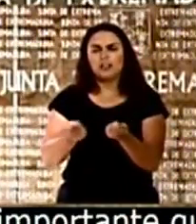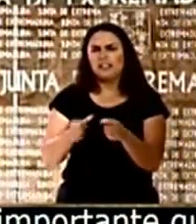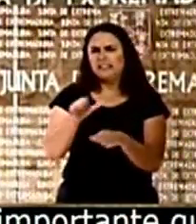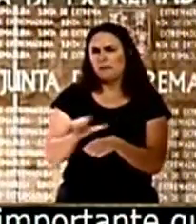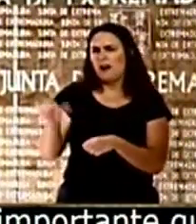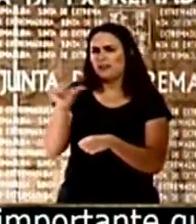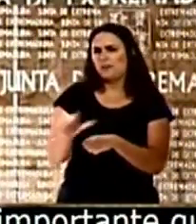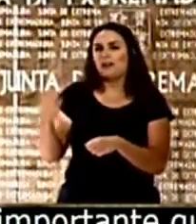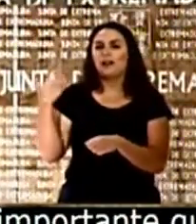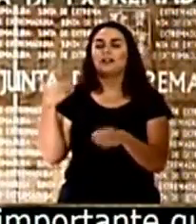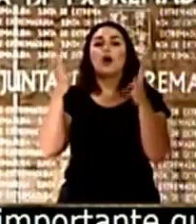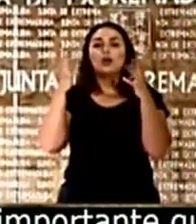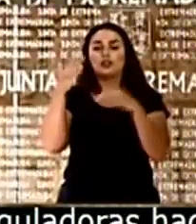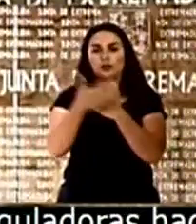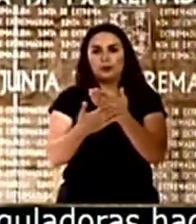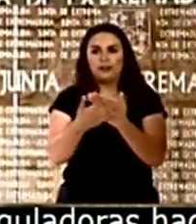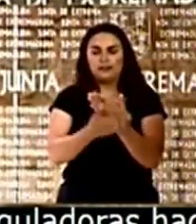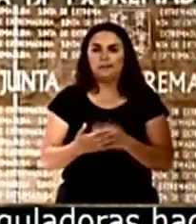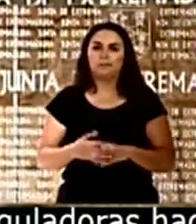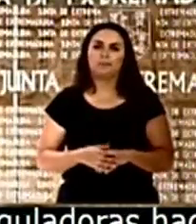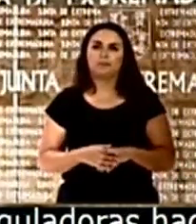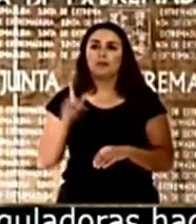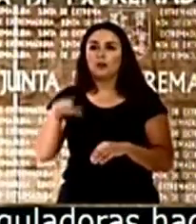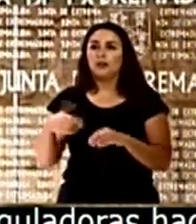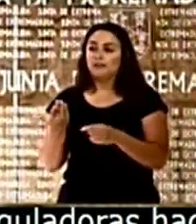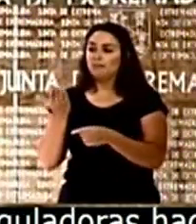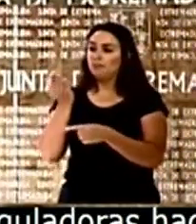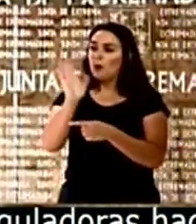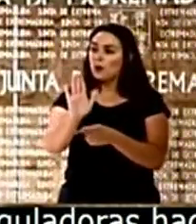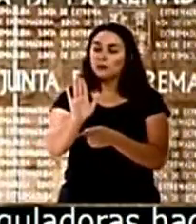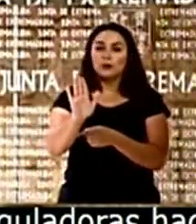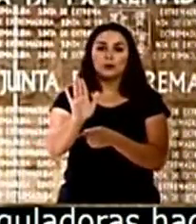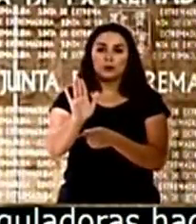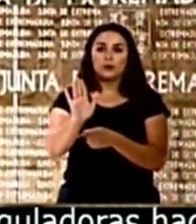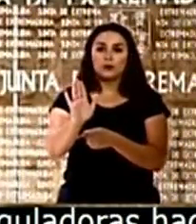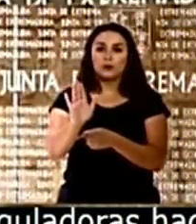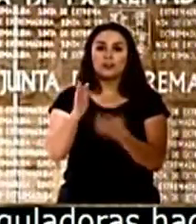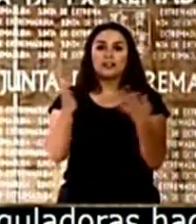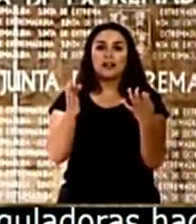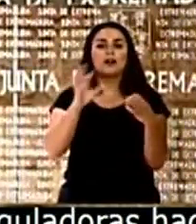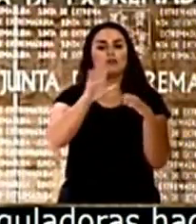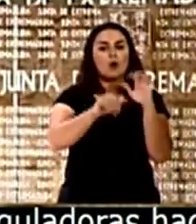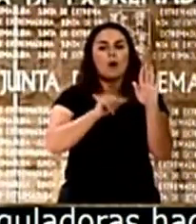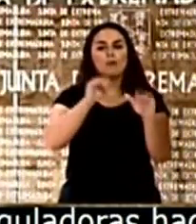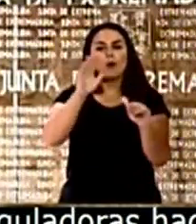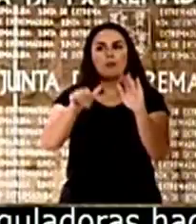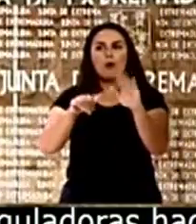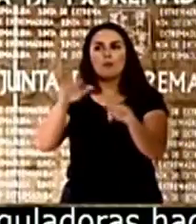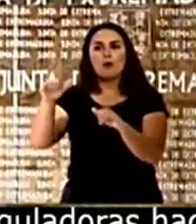semanas en el Consejo de Gobierno. Traemos hoy sendas convocatorias